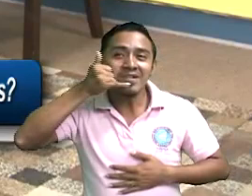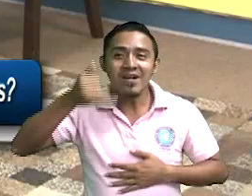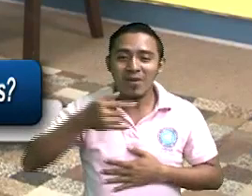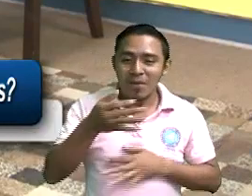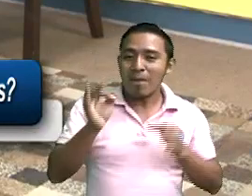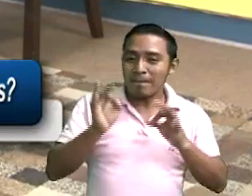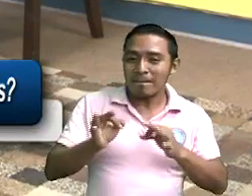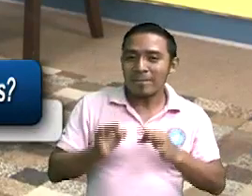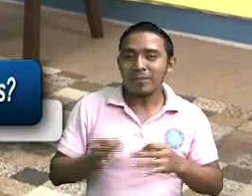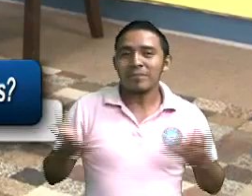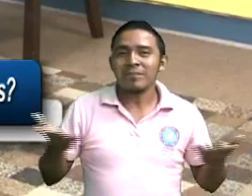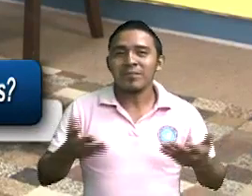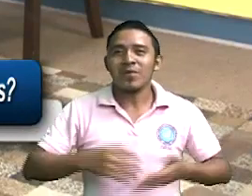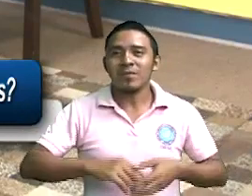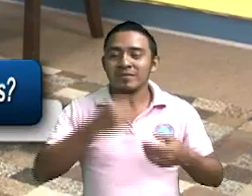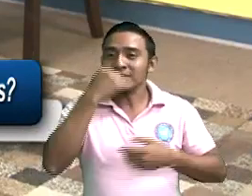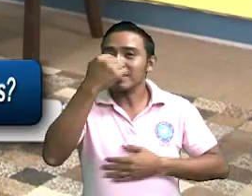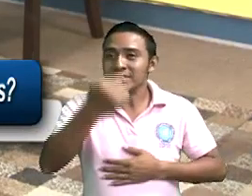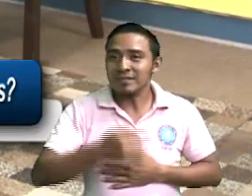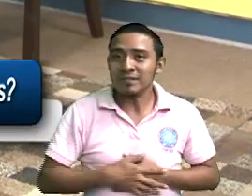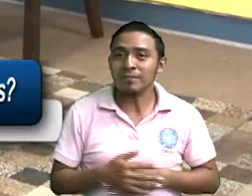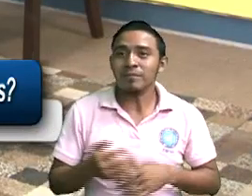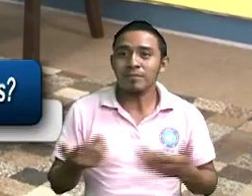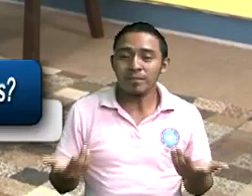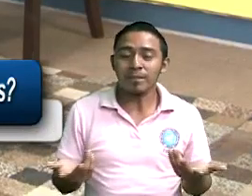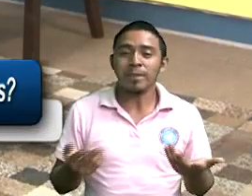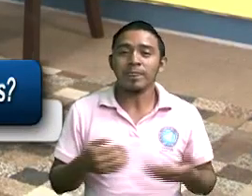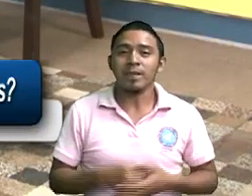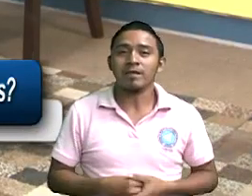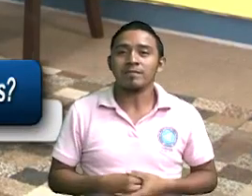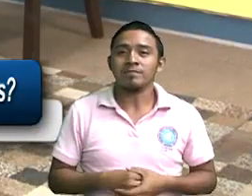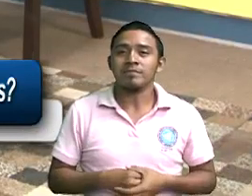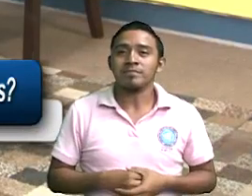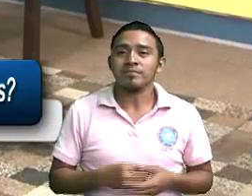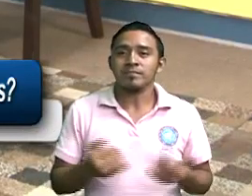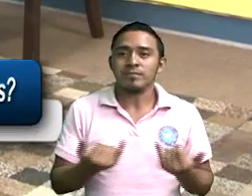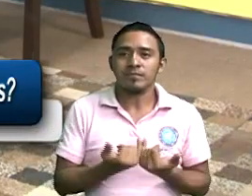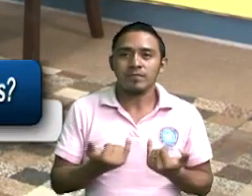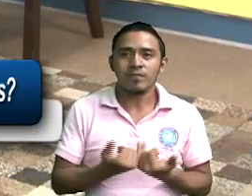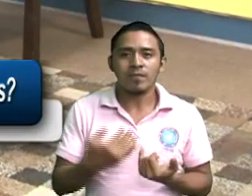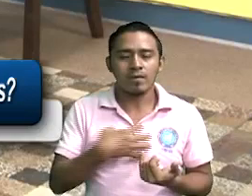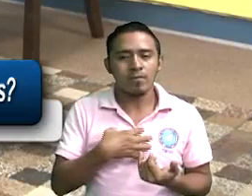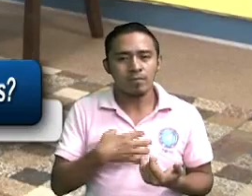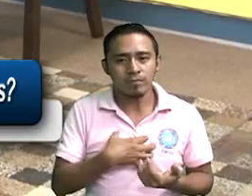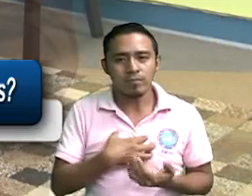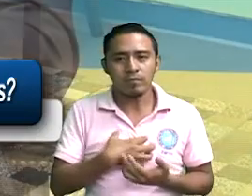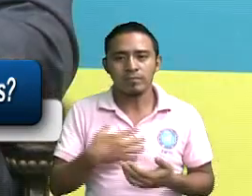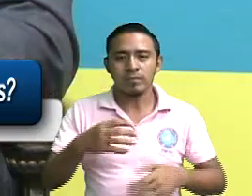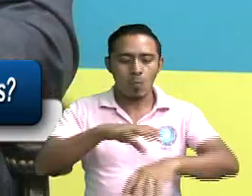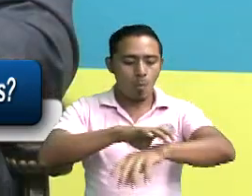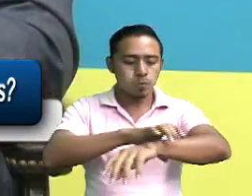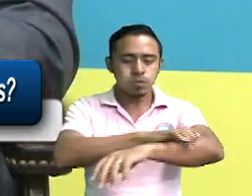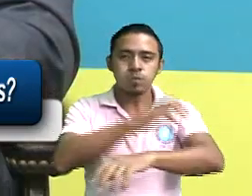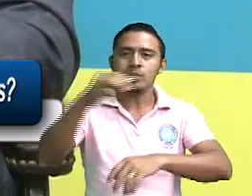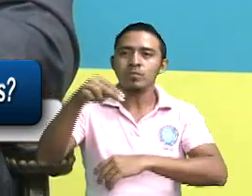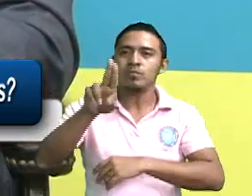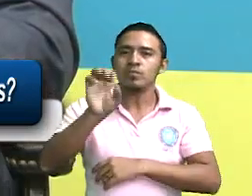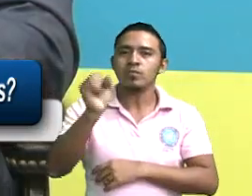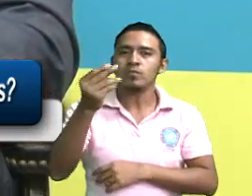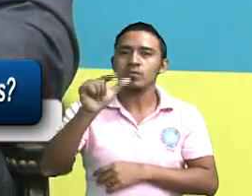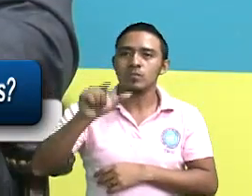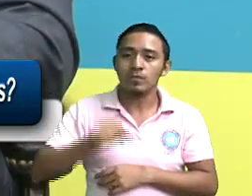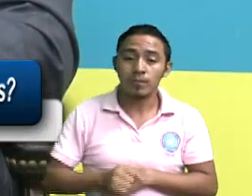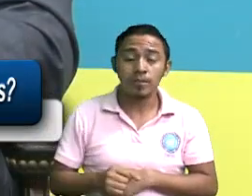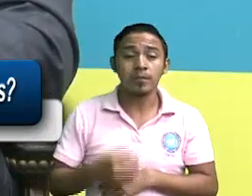pero lo vamos a mencionar. Ahora, hay otras enfermedades que son propiamente del músculo. Cuando la enfermedad